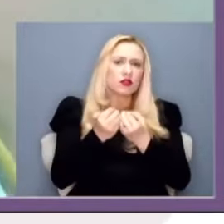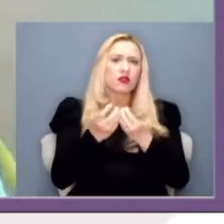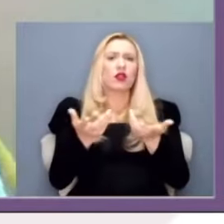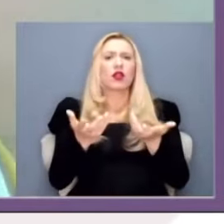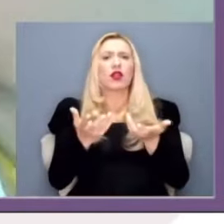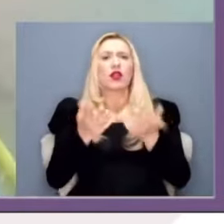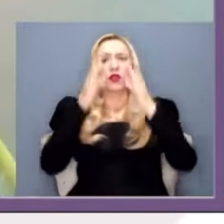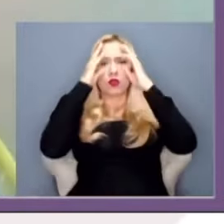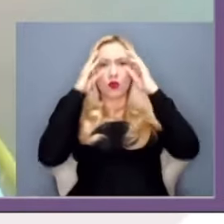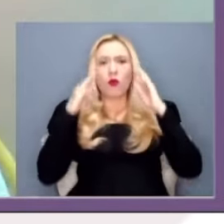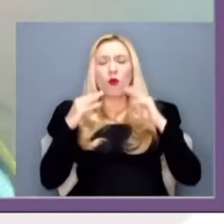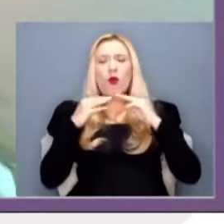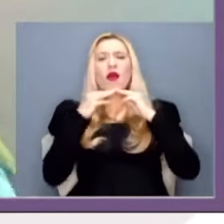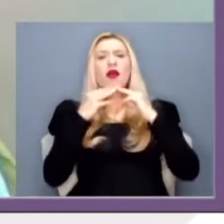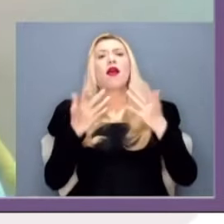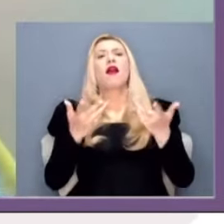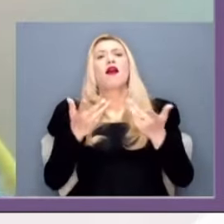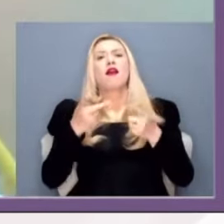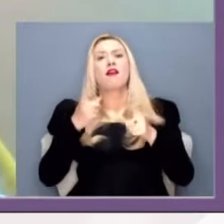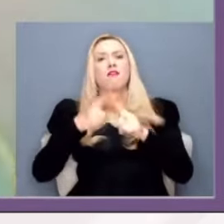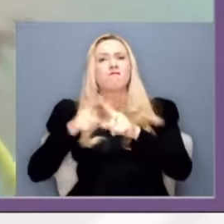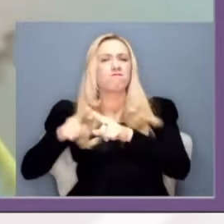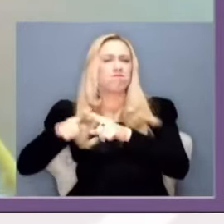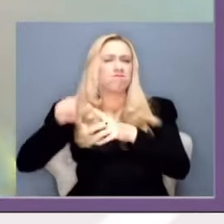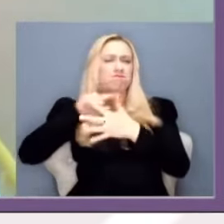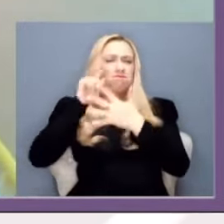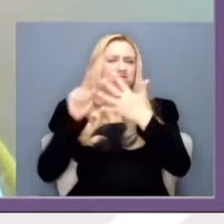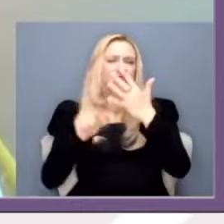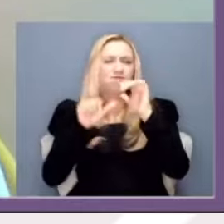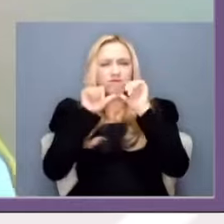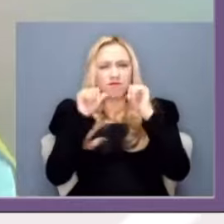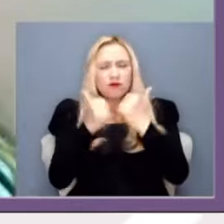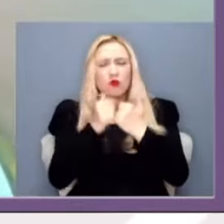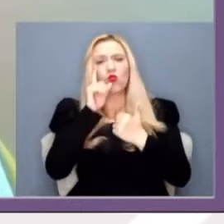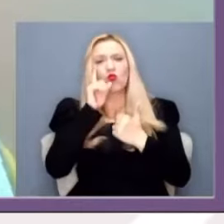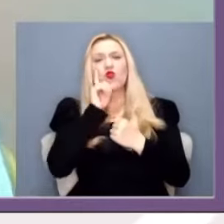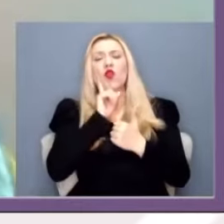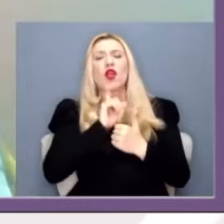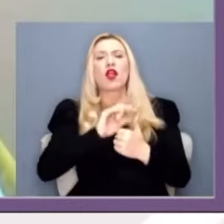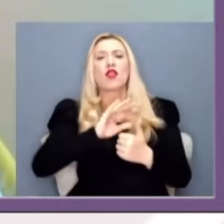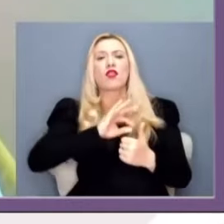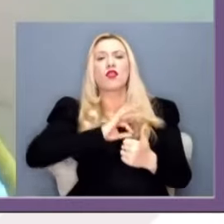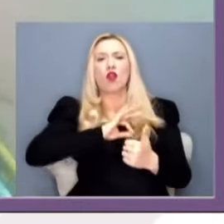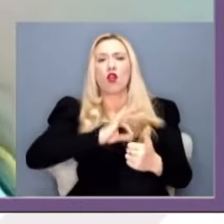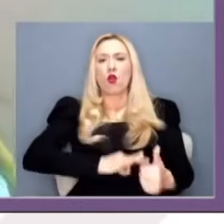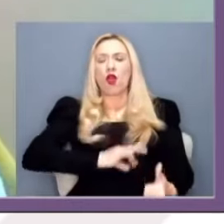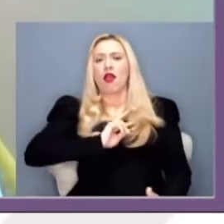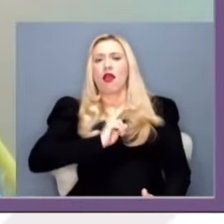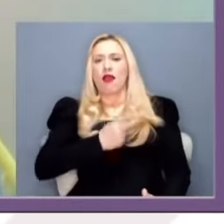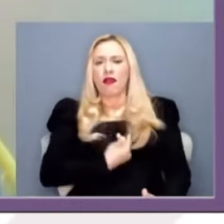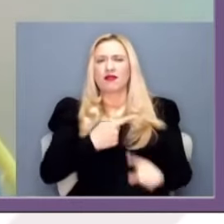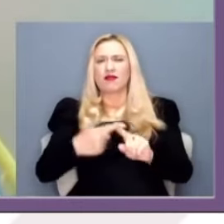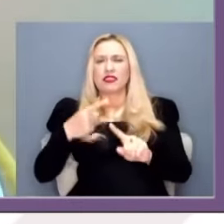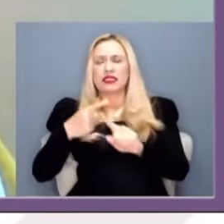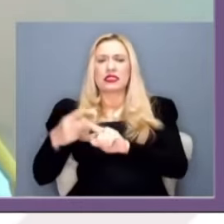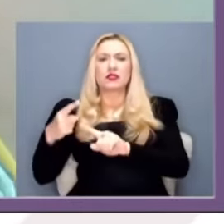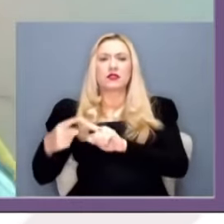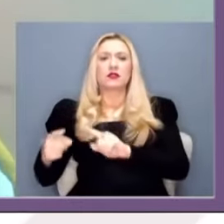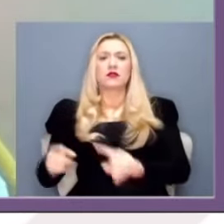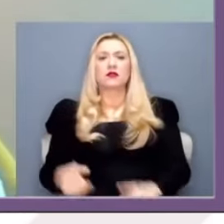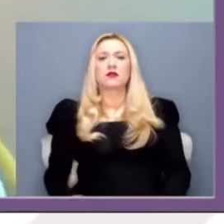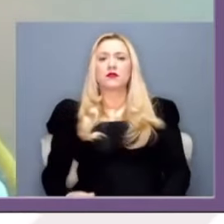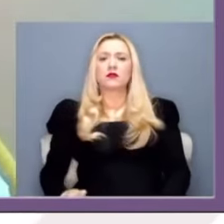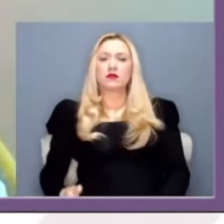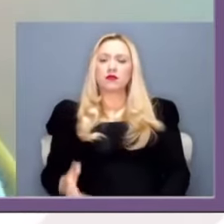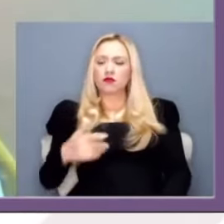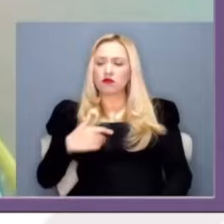Juana, Balas, Casa de las Muñecas Tiresias, Mujer Intersex, Mujeres Famosas Trans Toluca, Musas de Metal, entre otras. Y pues los datos